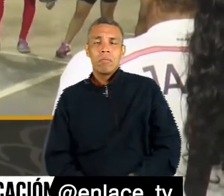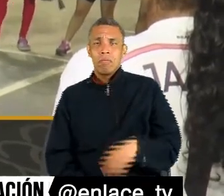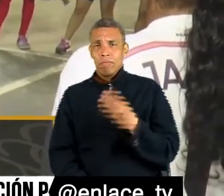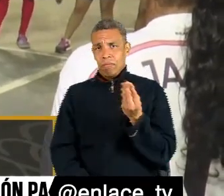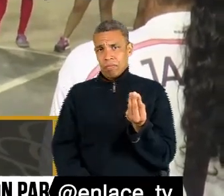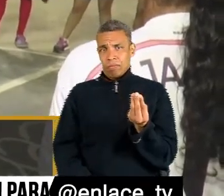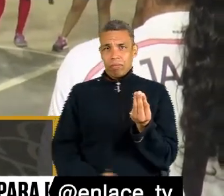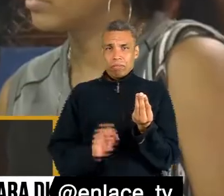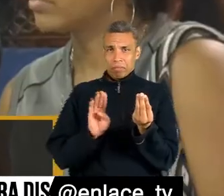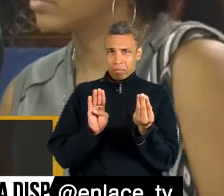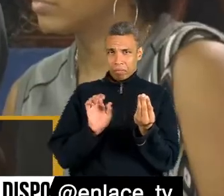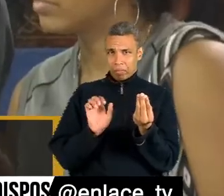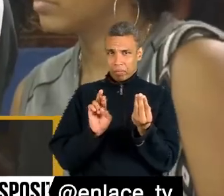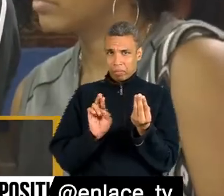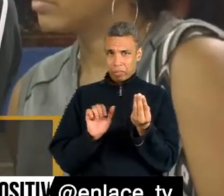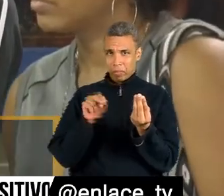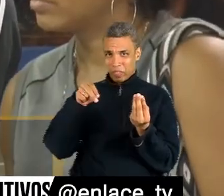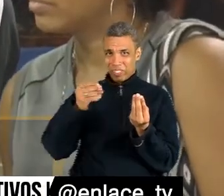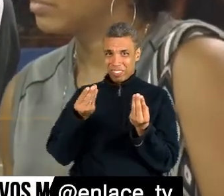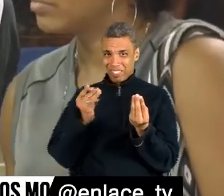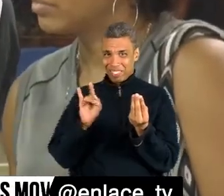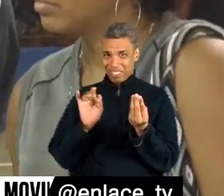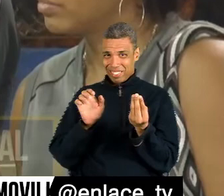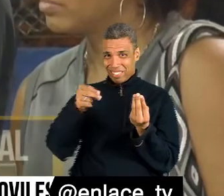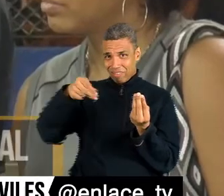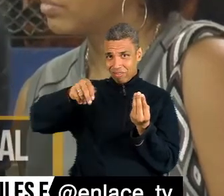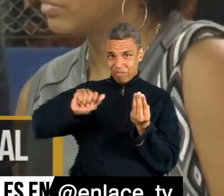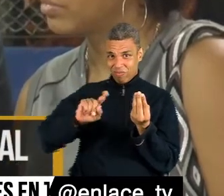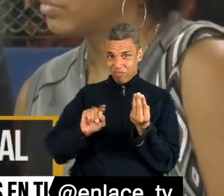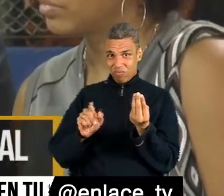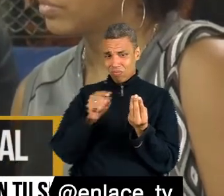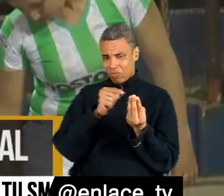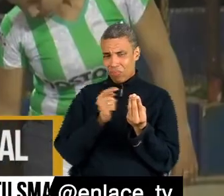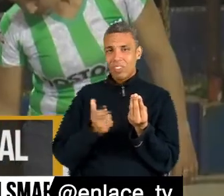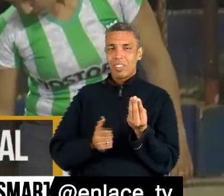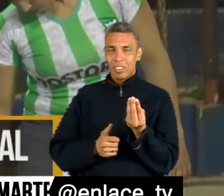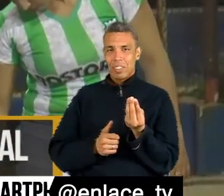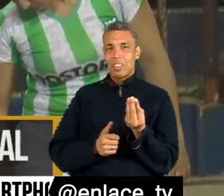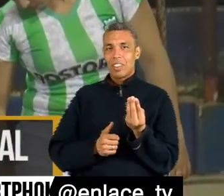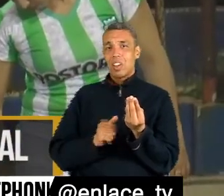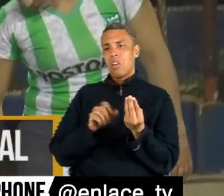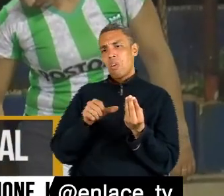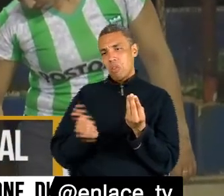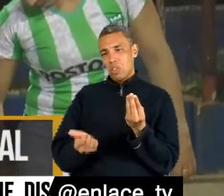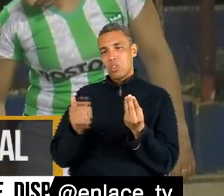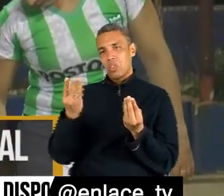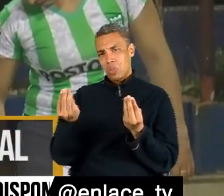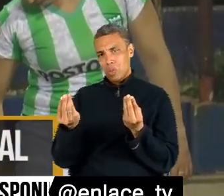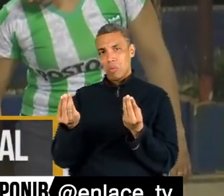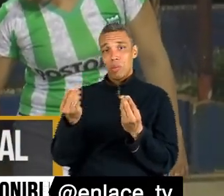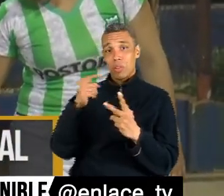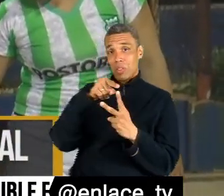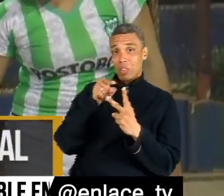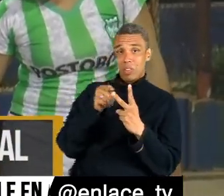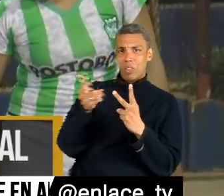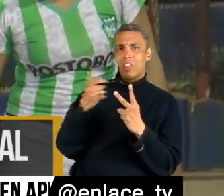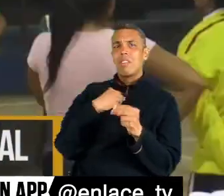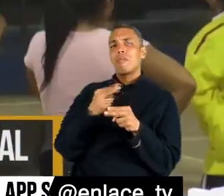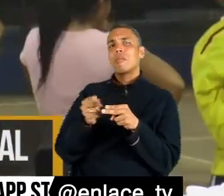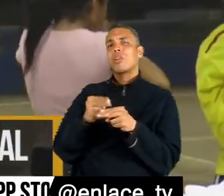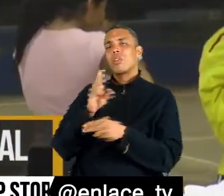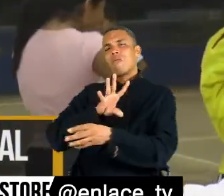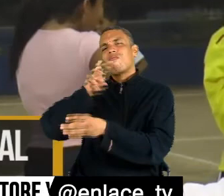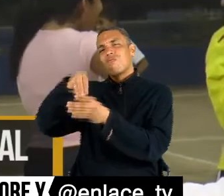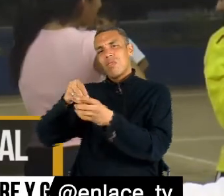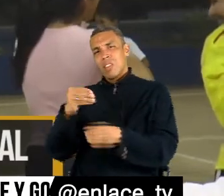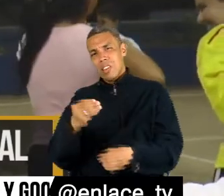Barranqueñas FCF se alista para participar en el torneo nacional organizado por la DIFútbol que iniciará el 22 de mayo. Estamos